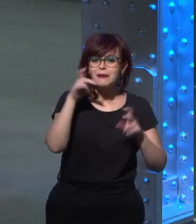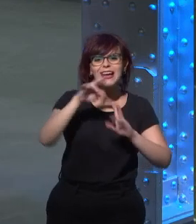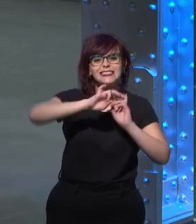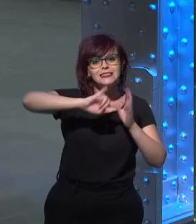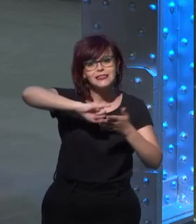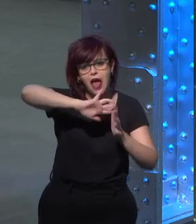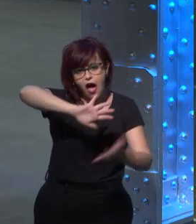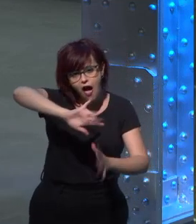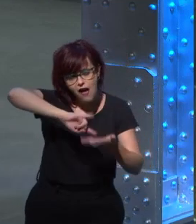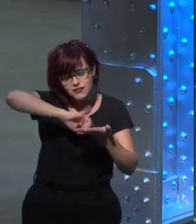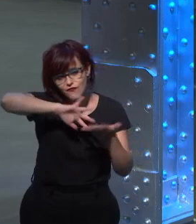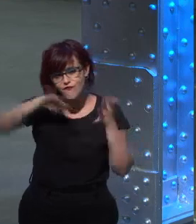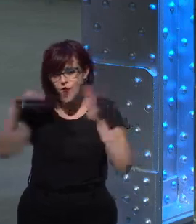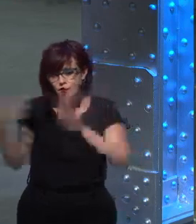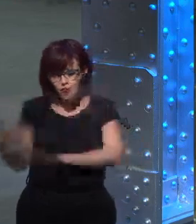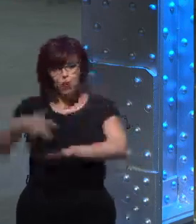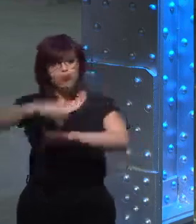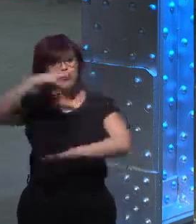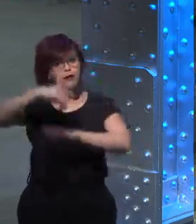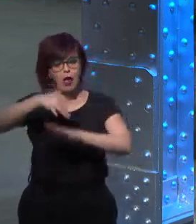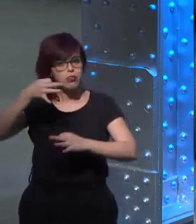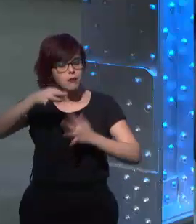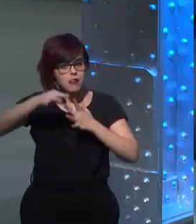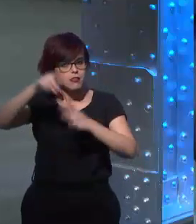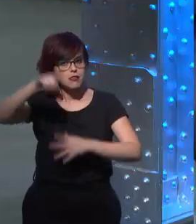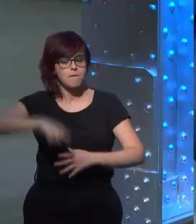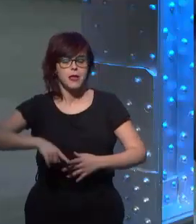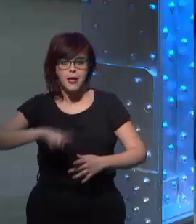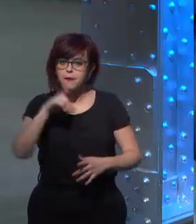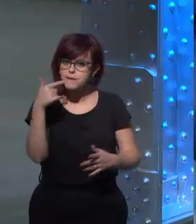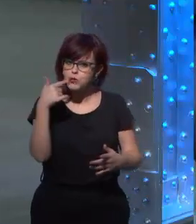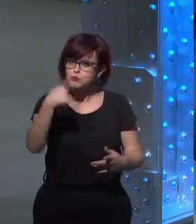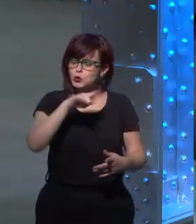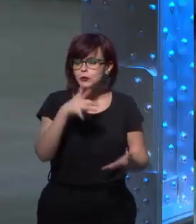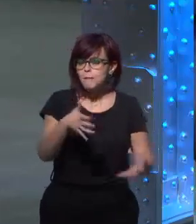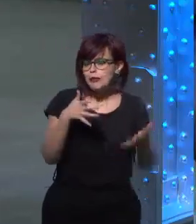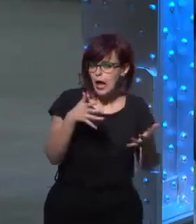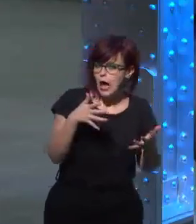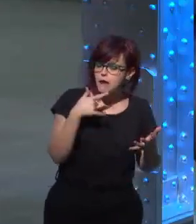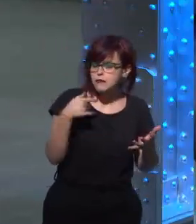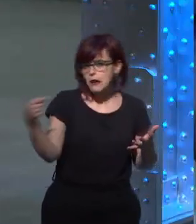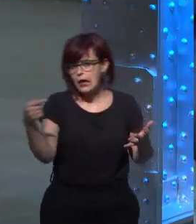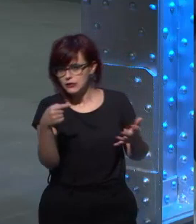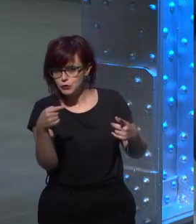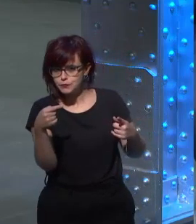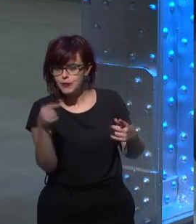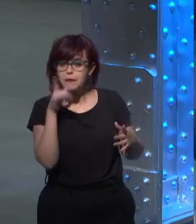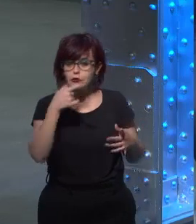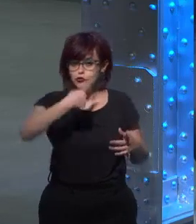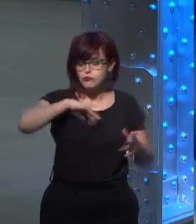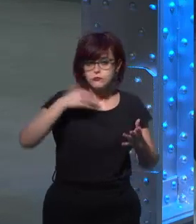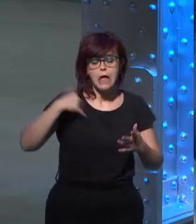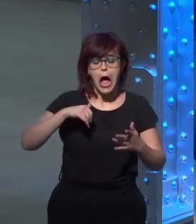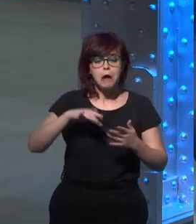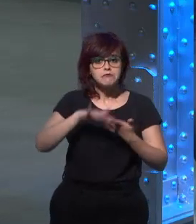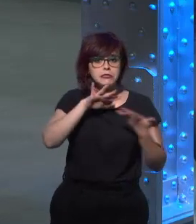digital. Vamos a tener que liderar la transformación digital con una ventaja y una desventaja. Una ventaja es que nosotros venimos transformados de